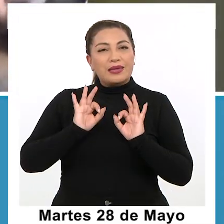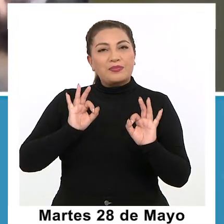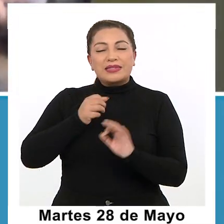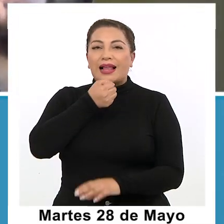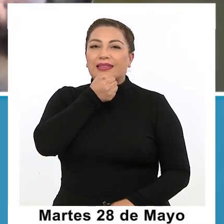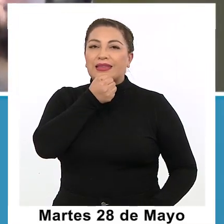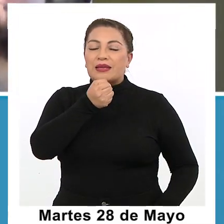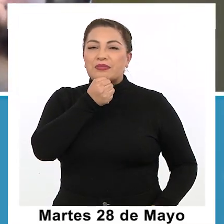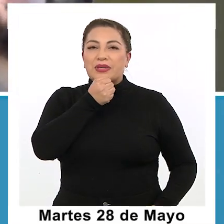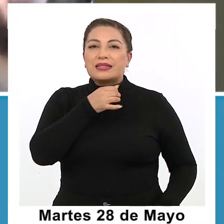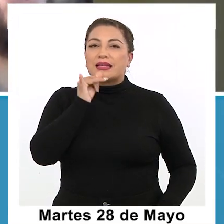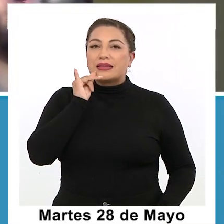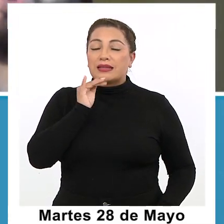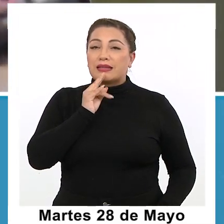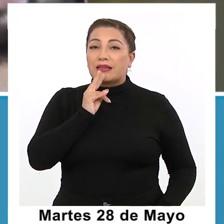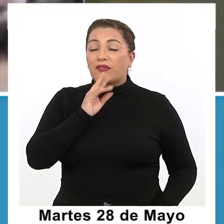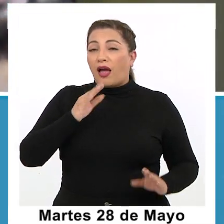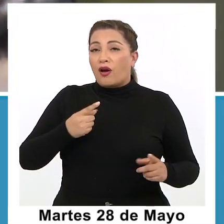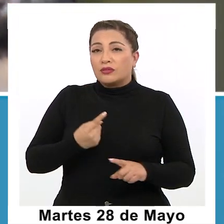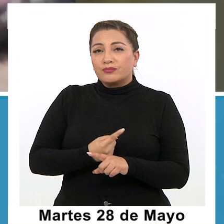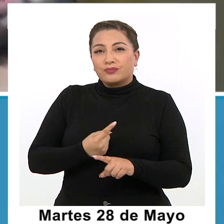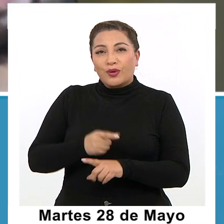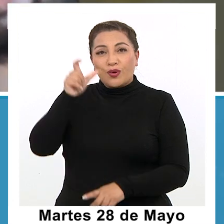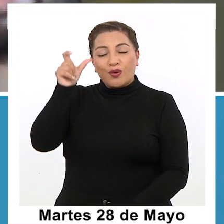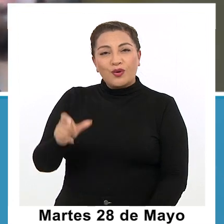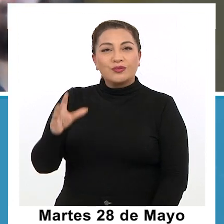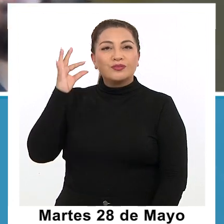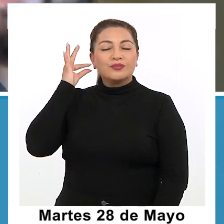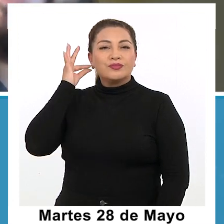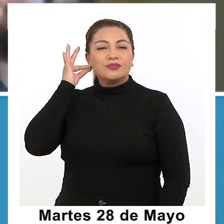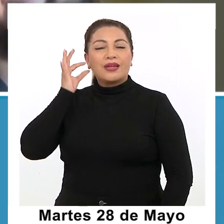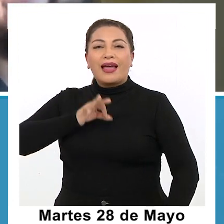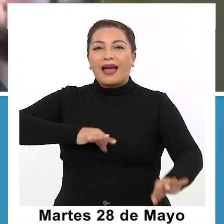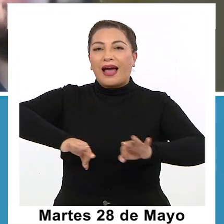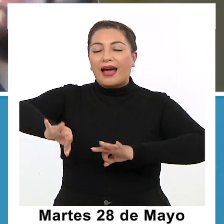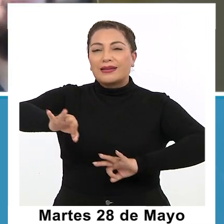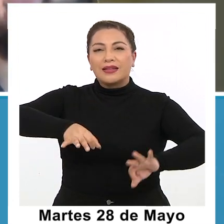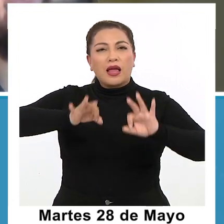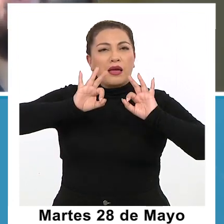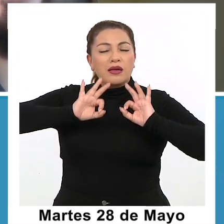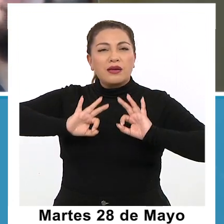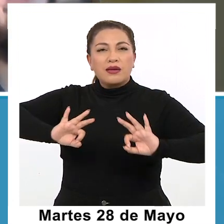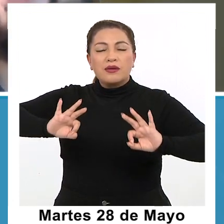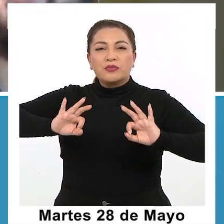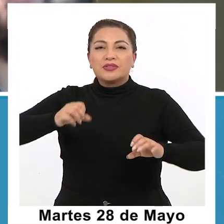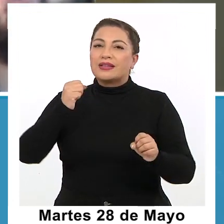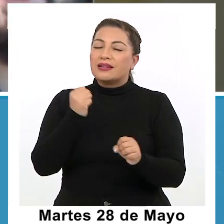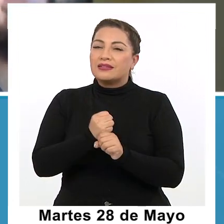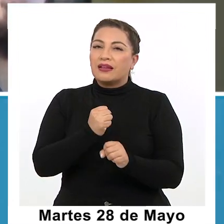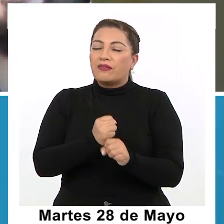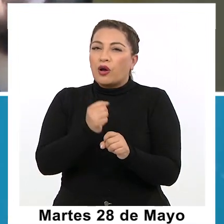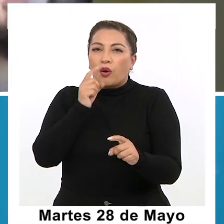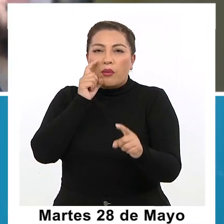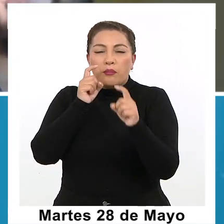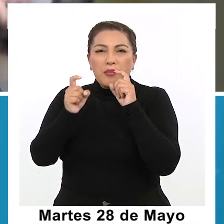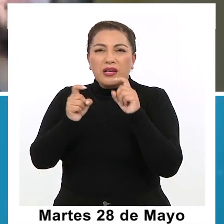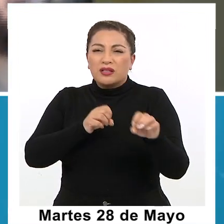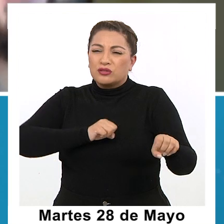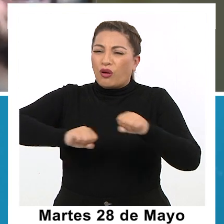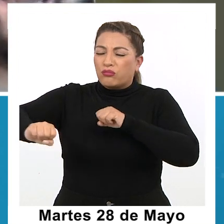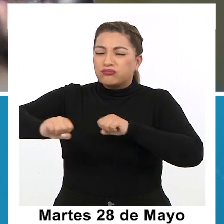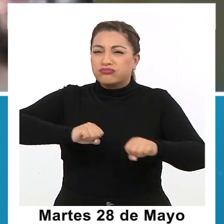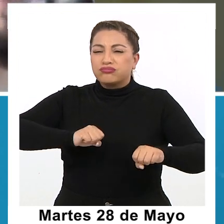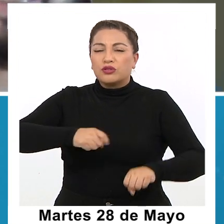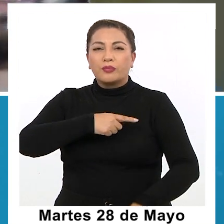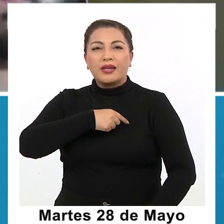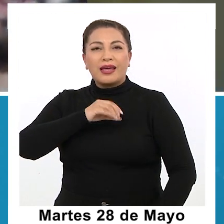Especial de prensa en Iquique Televisión. Hoy estamos con la arquitecta especialista en gestión de riesgo de desastres,